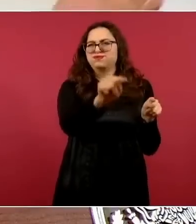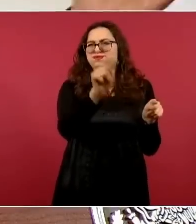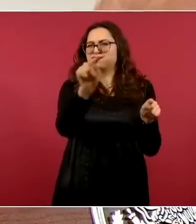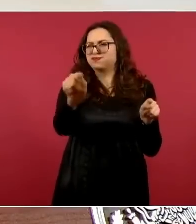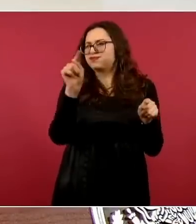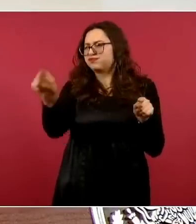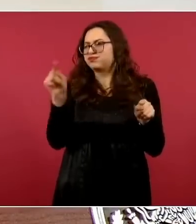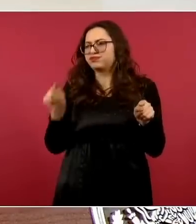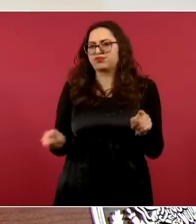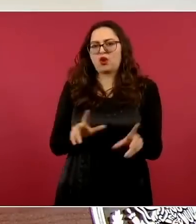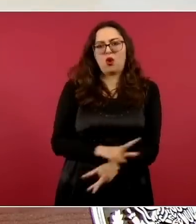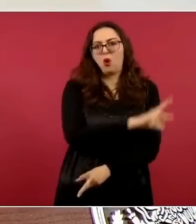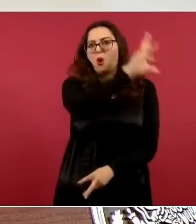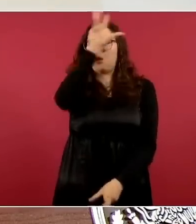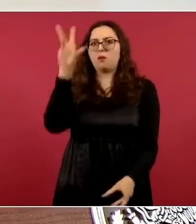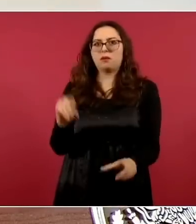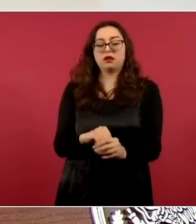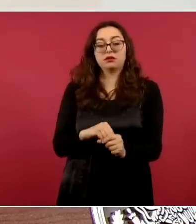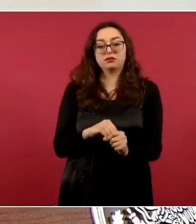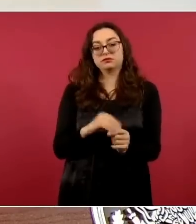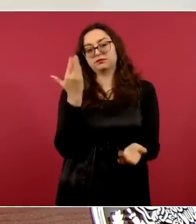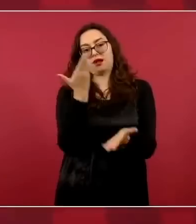Entonces están muy molestos.